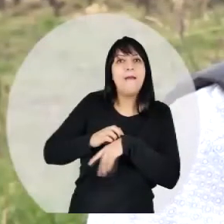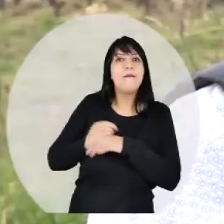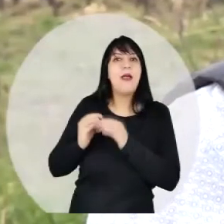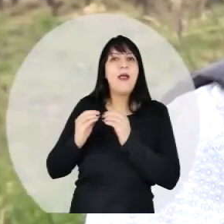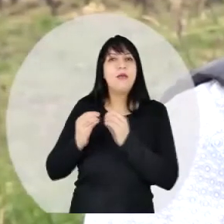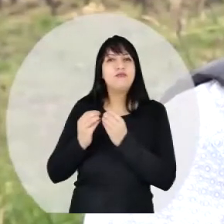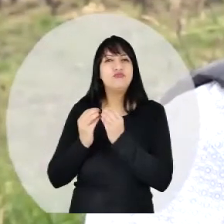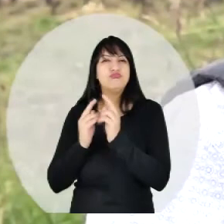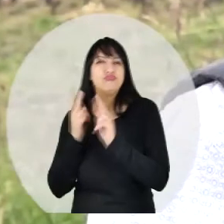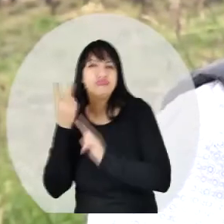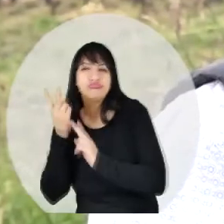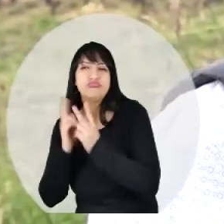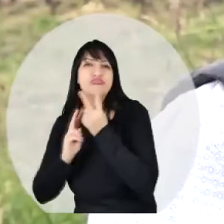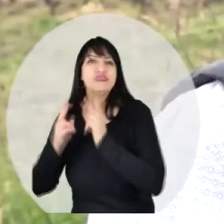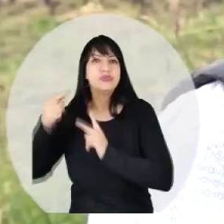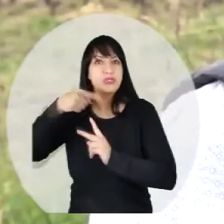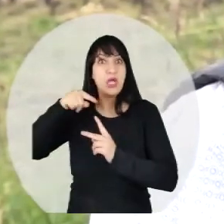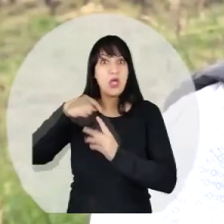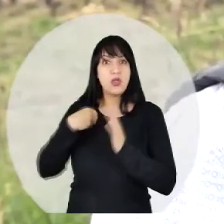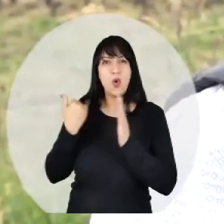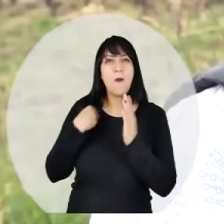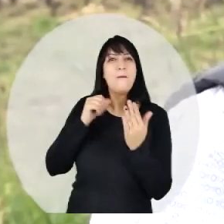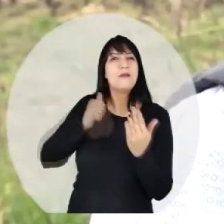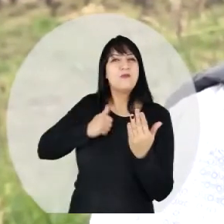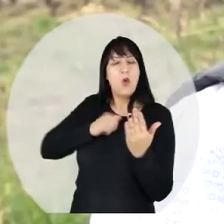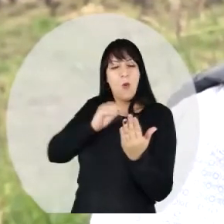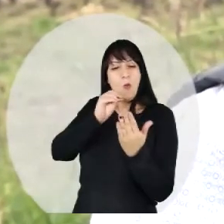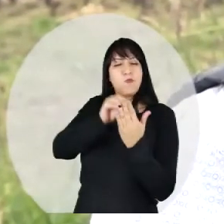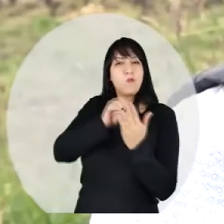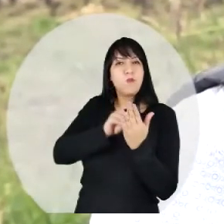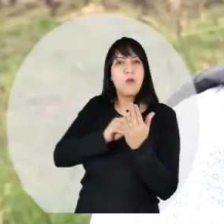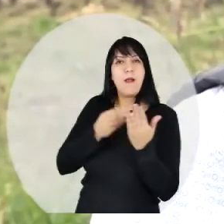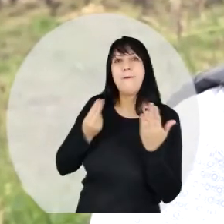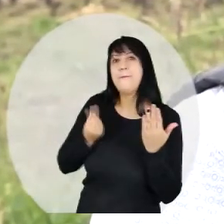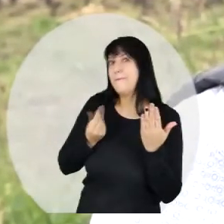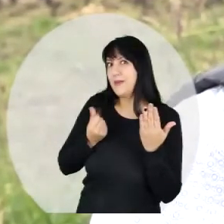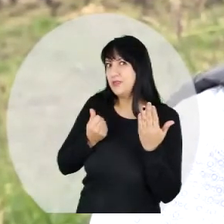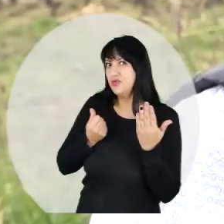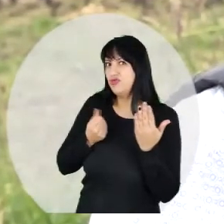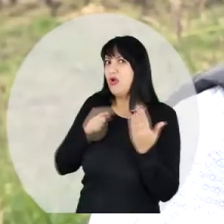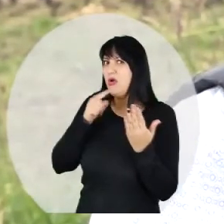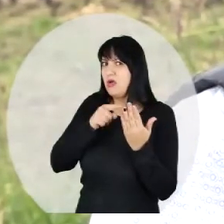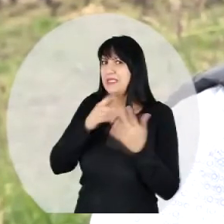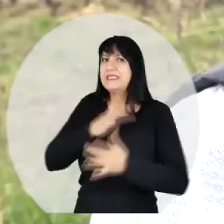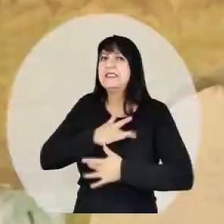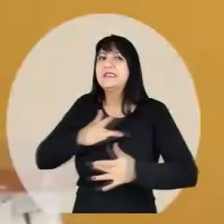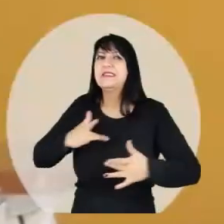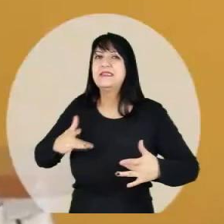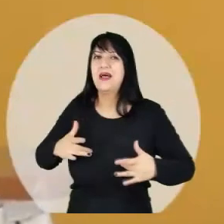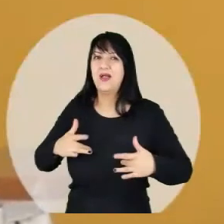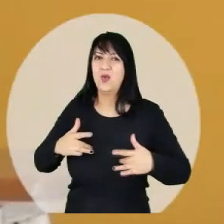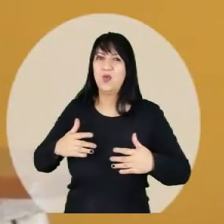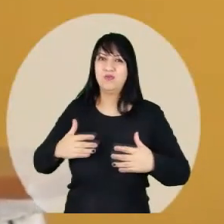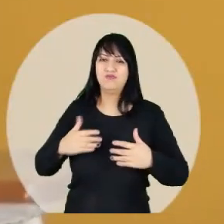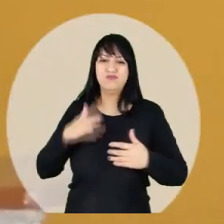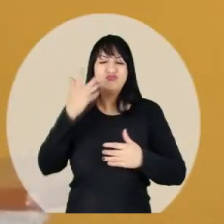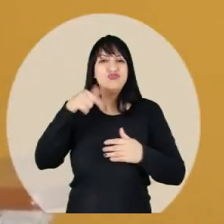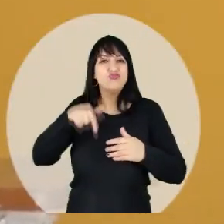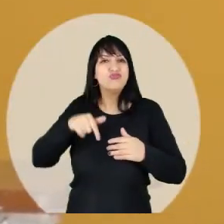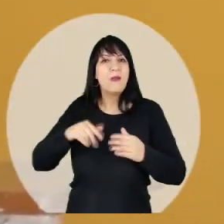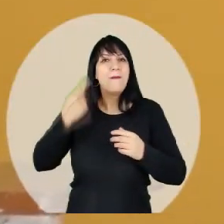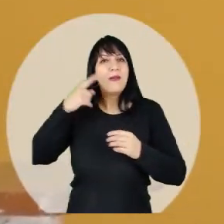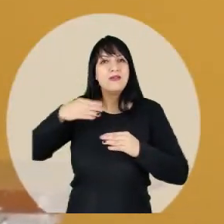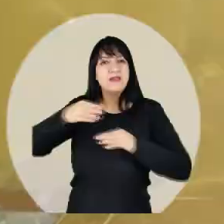nuestros productos como son la papa, las hortalizas y colocamos nuestros precios a lo que nosotros estamos